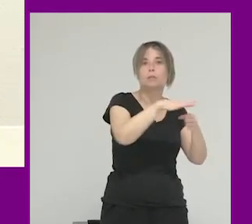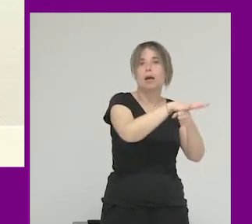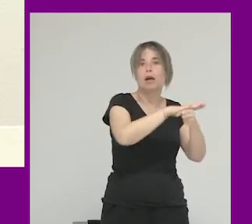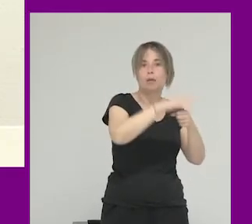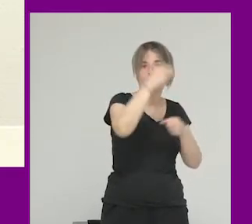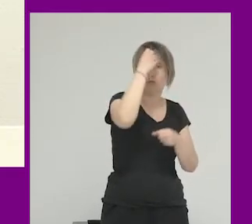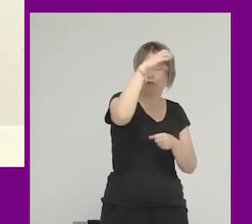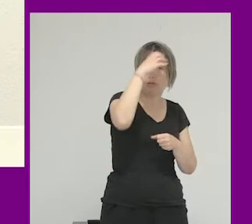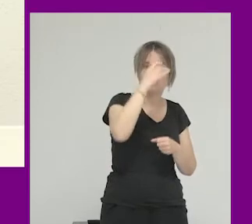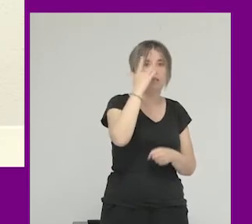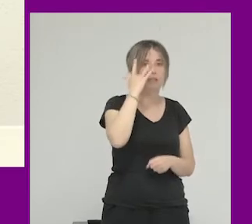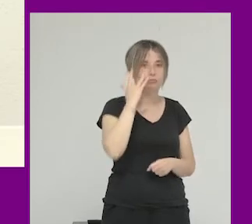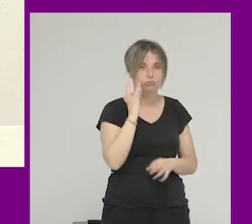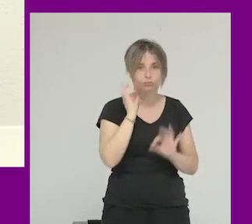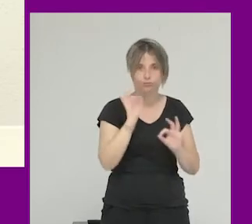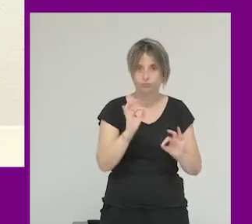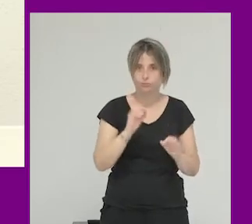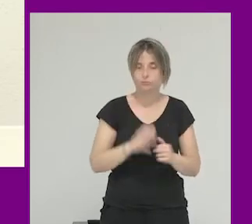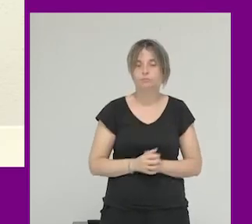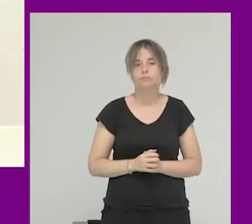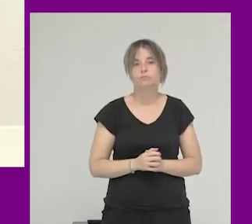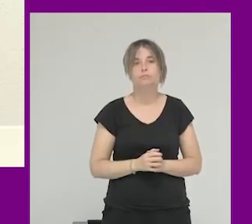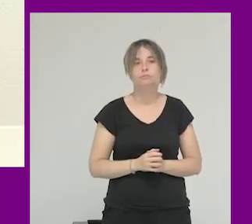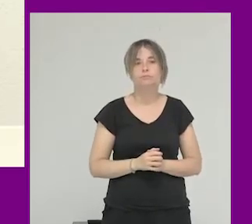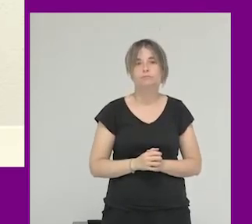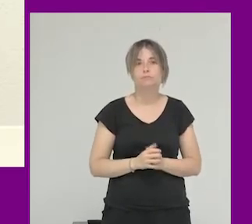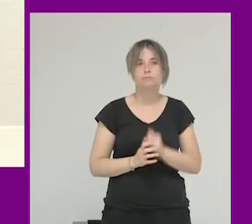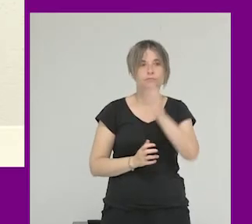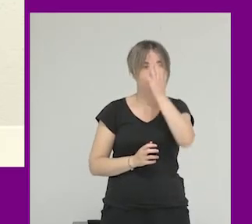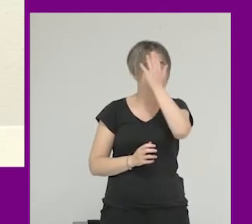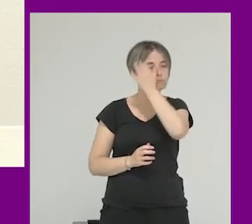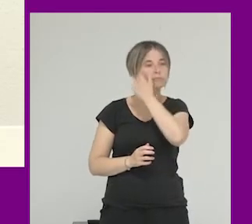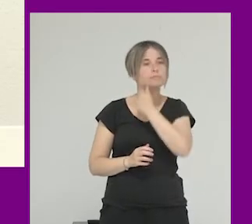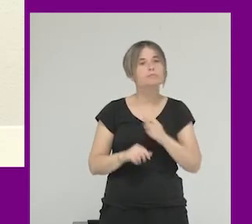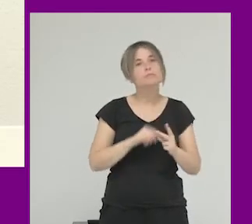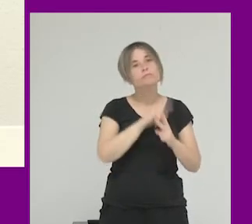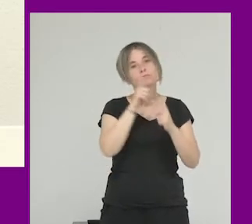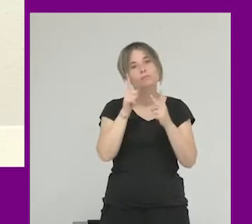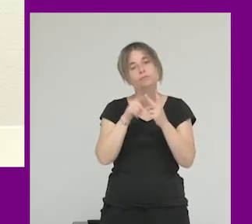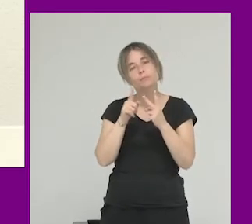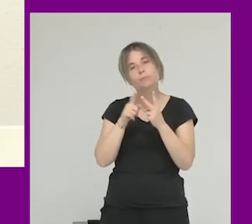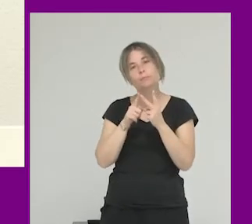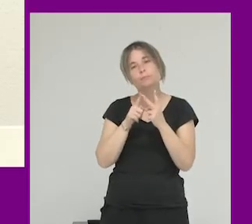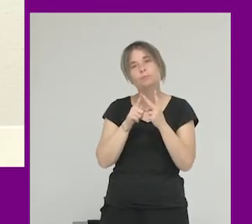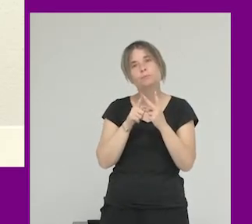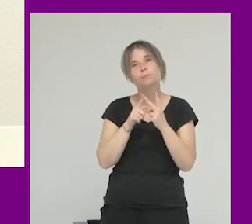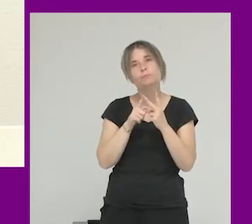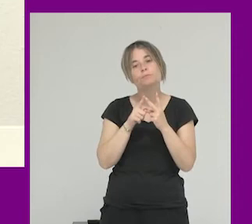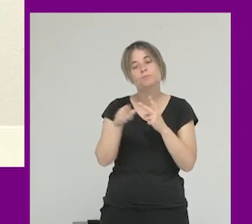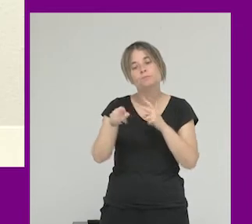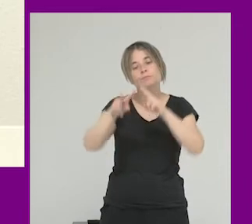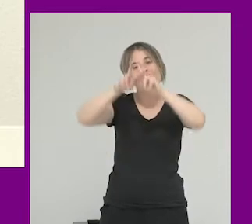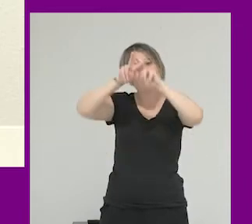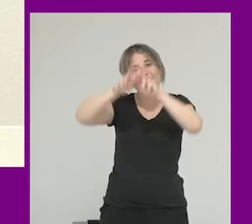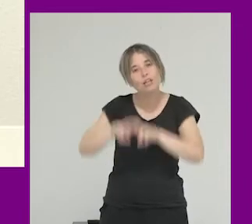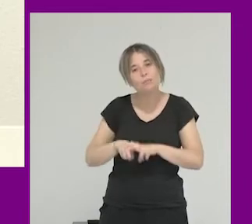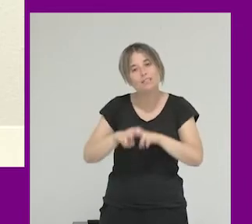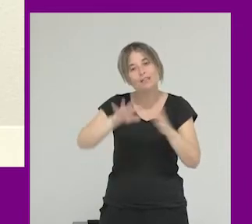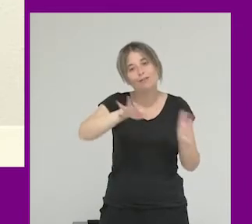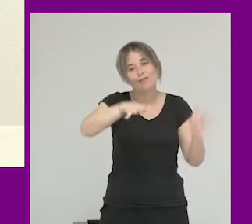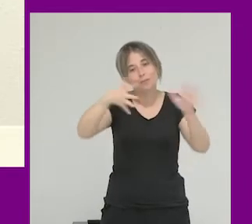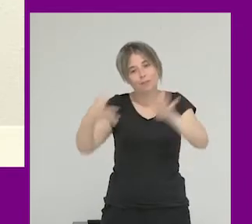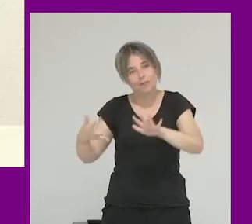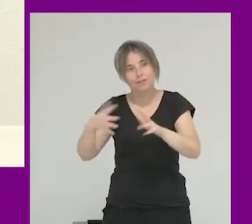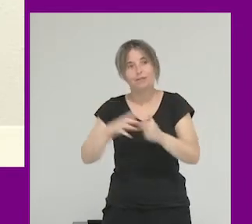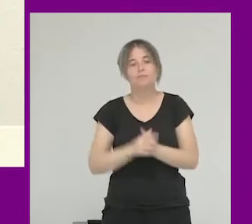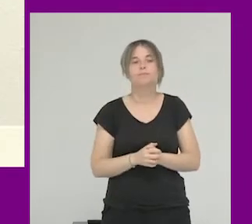ciencias duras. La otra cosa sería lo que es las investigaciones aplicadas,